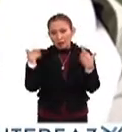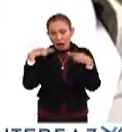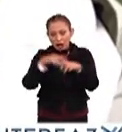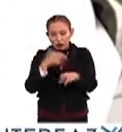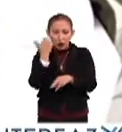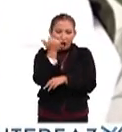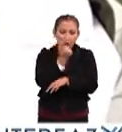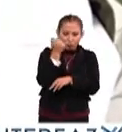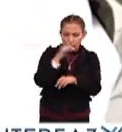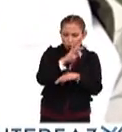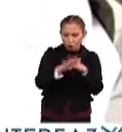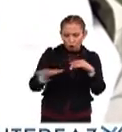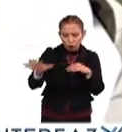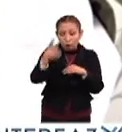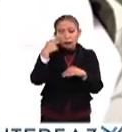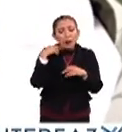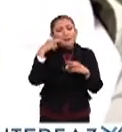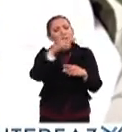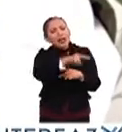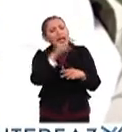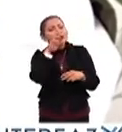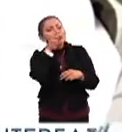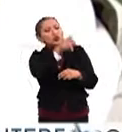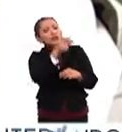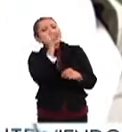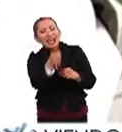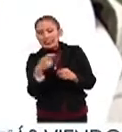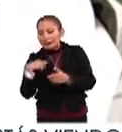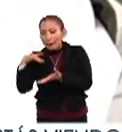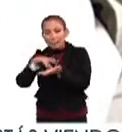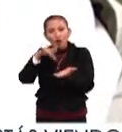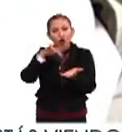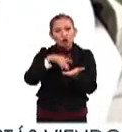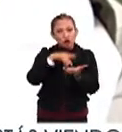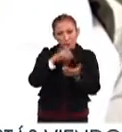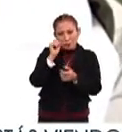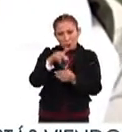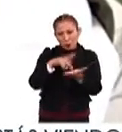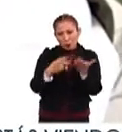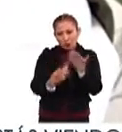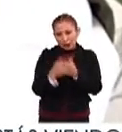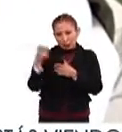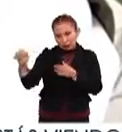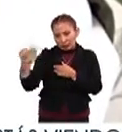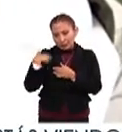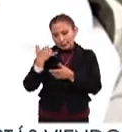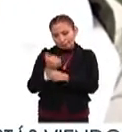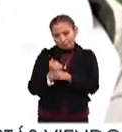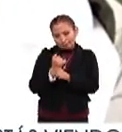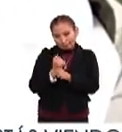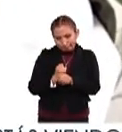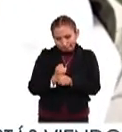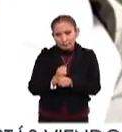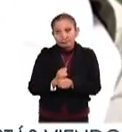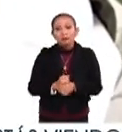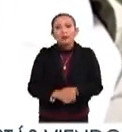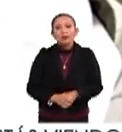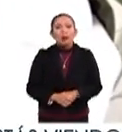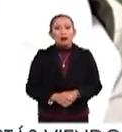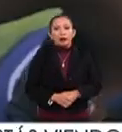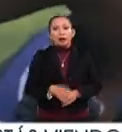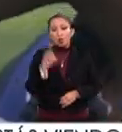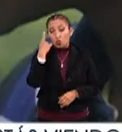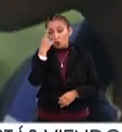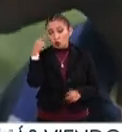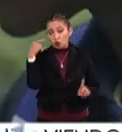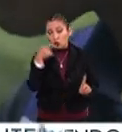académico, estudiantil, para que vean los resultados de ese financiamiento que se hacen a través de estos proyectos de investigación.